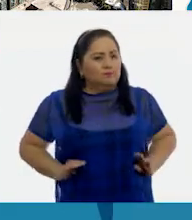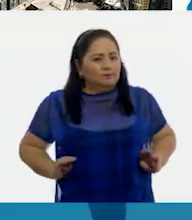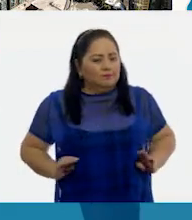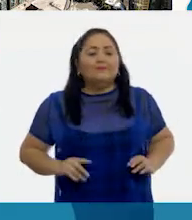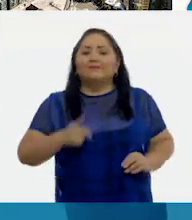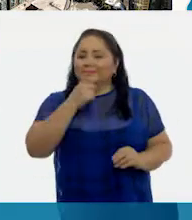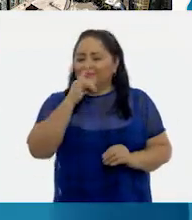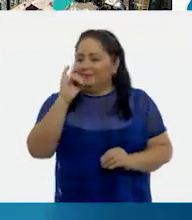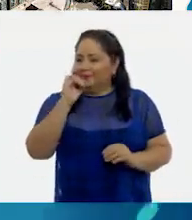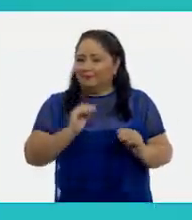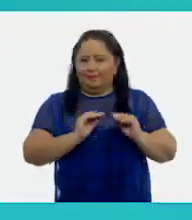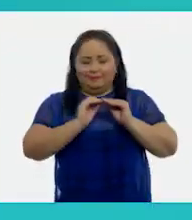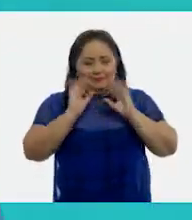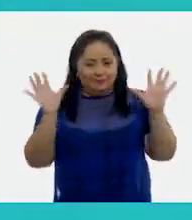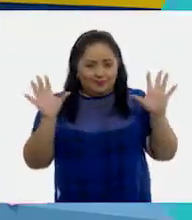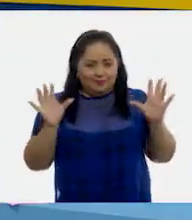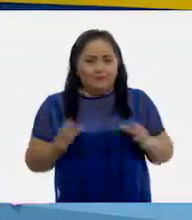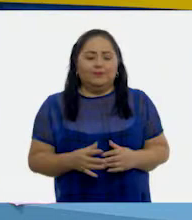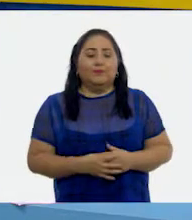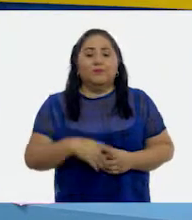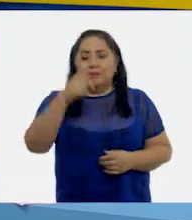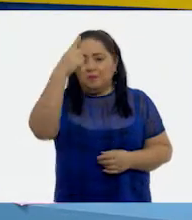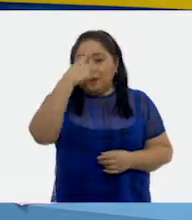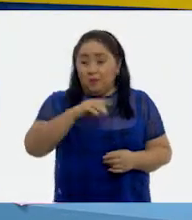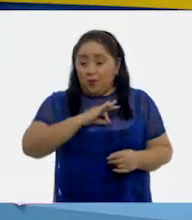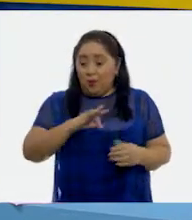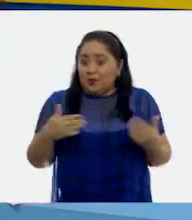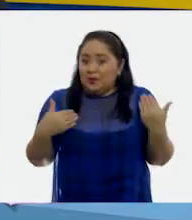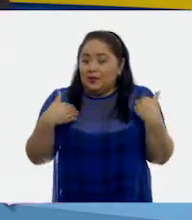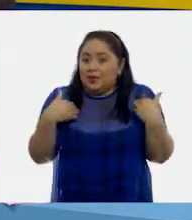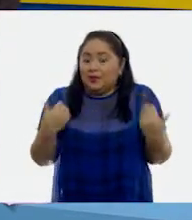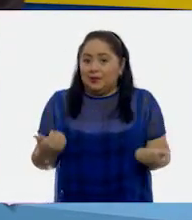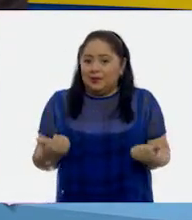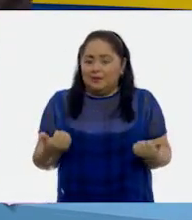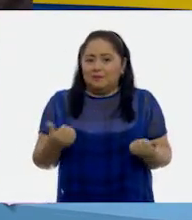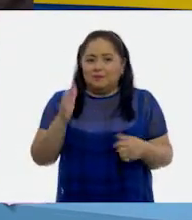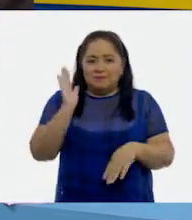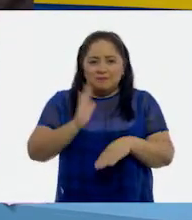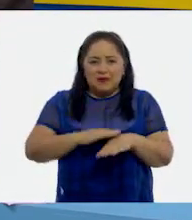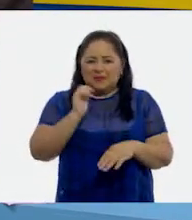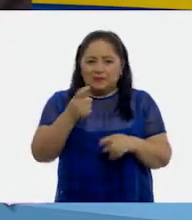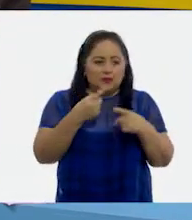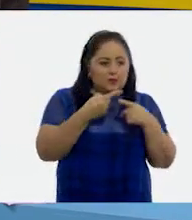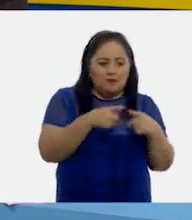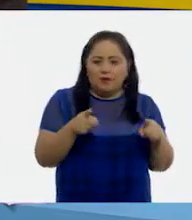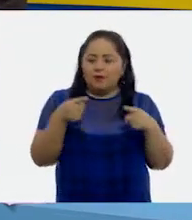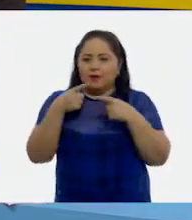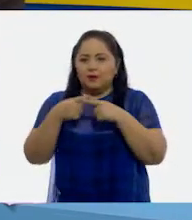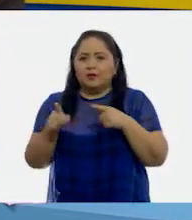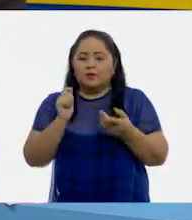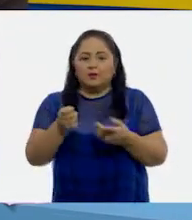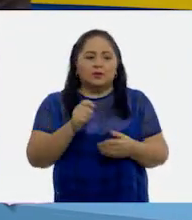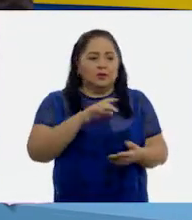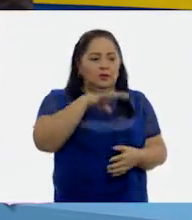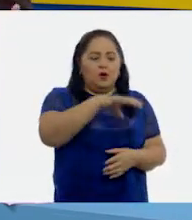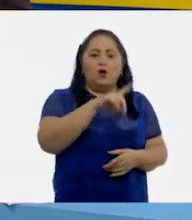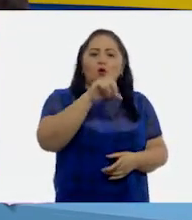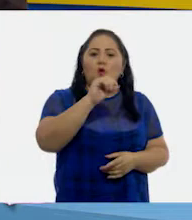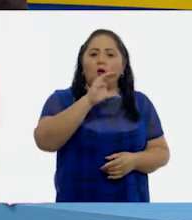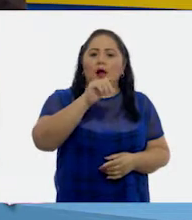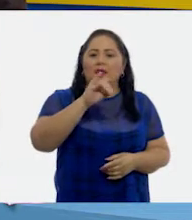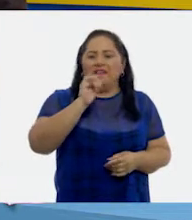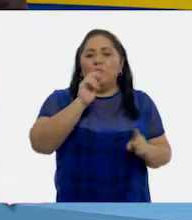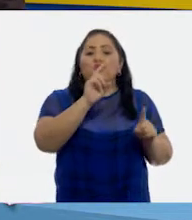Por supuesto, Larisa. Para comprender de manera adecuada las diferencias entre una localidad